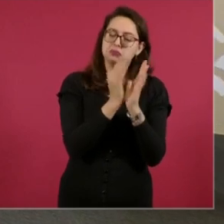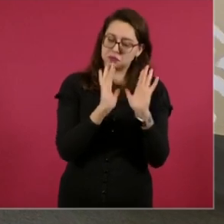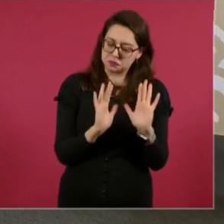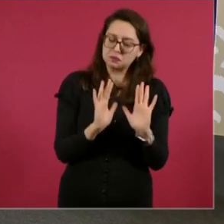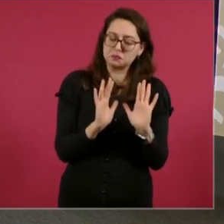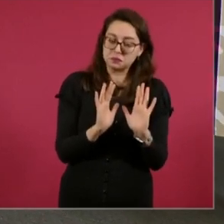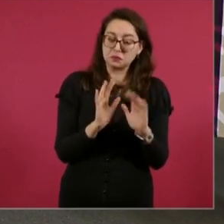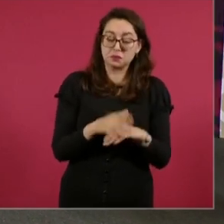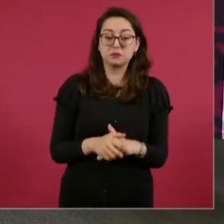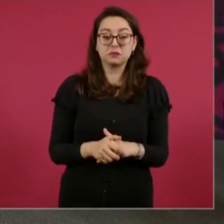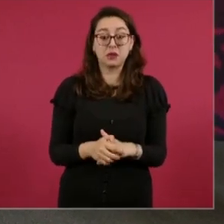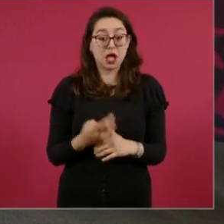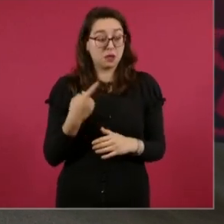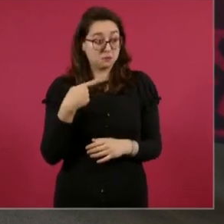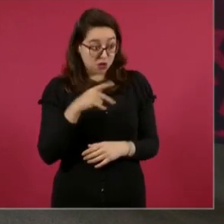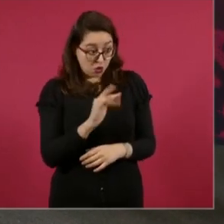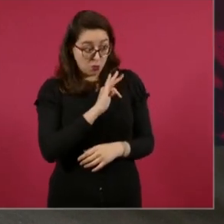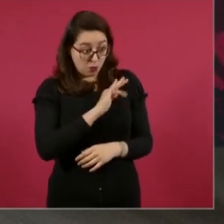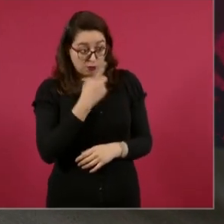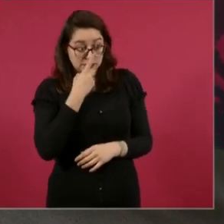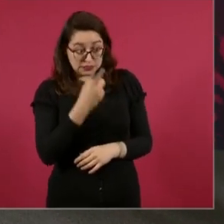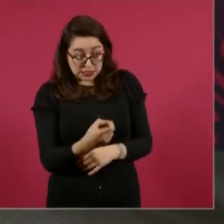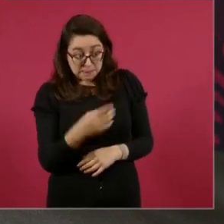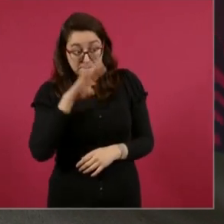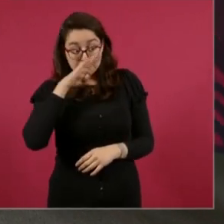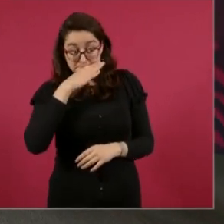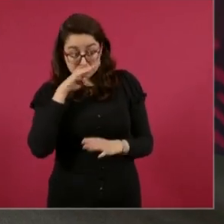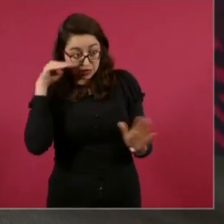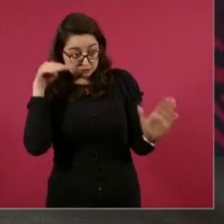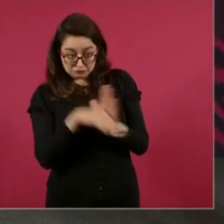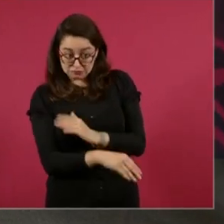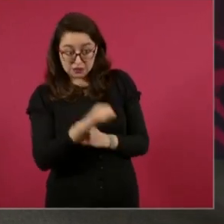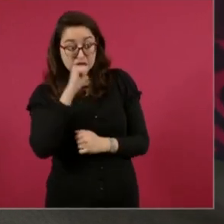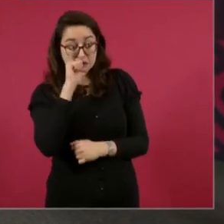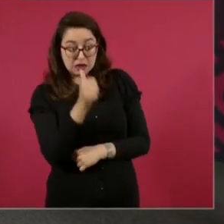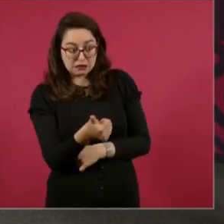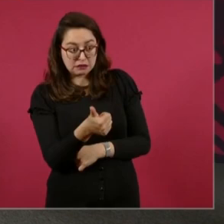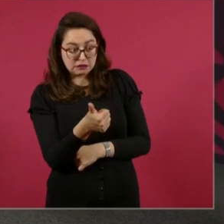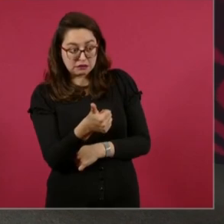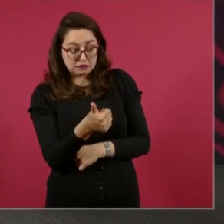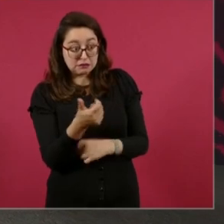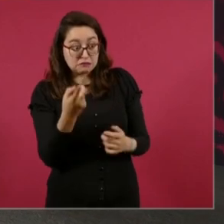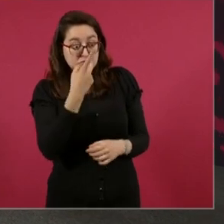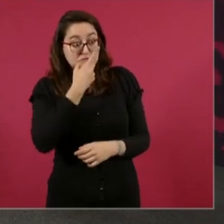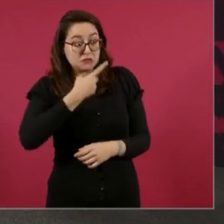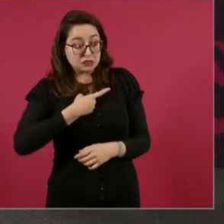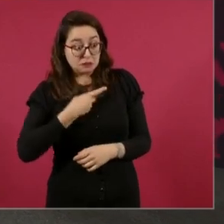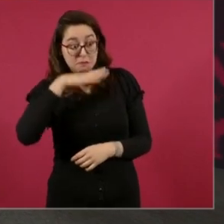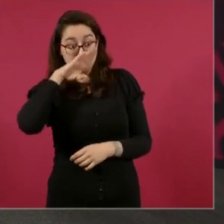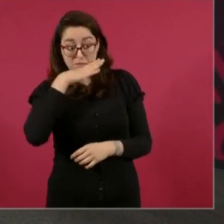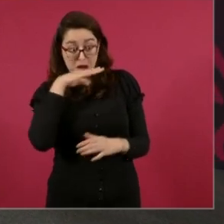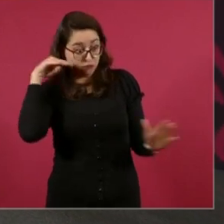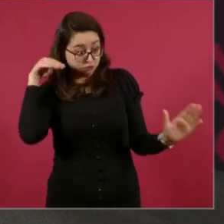de que no nos va a faltar el maíz, porque se habla de que nos va a faltar el maíz